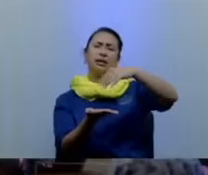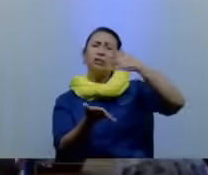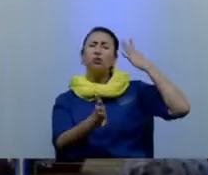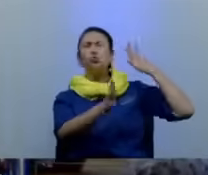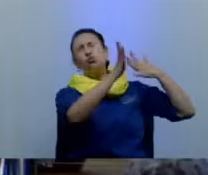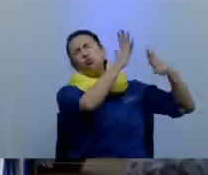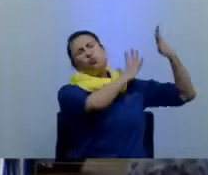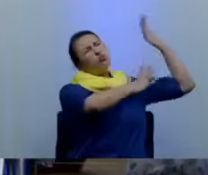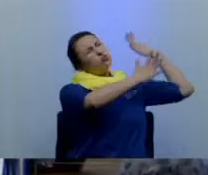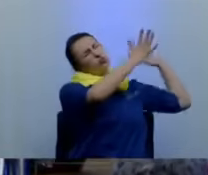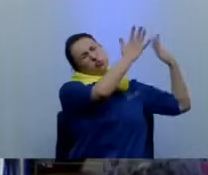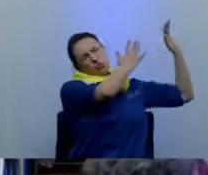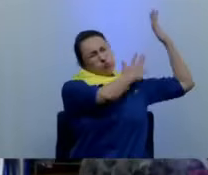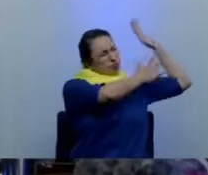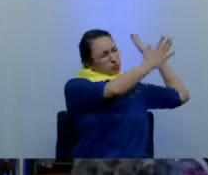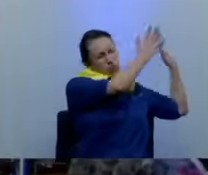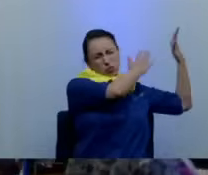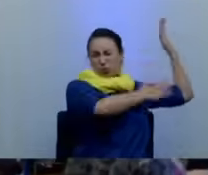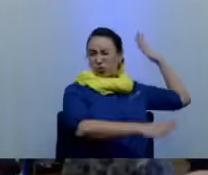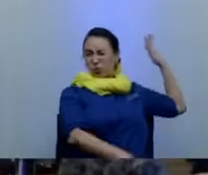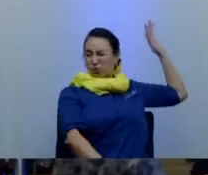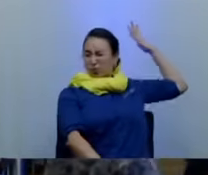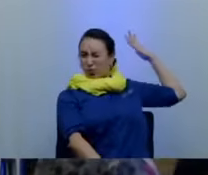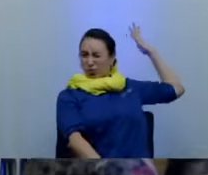2700 años antes de Cristo.